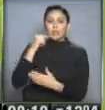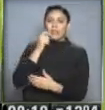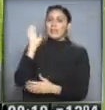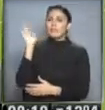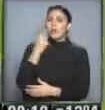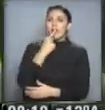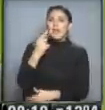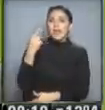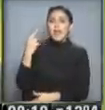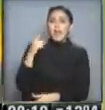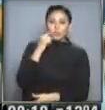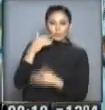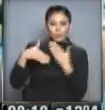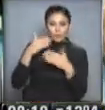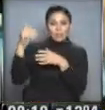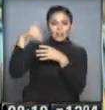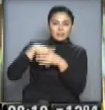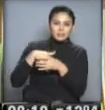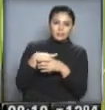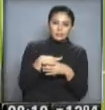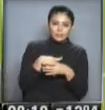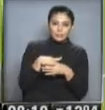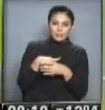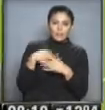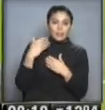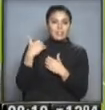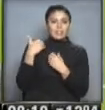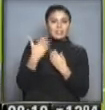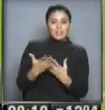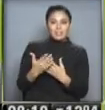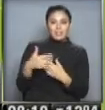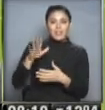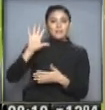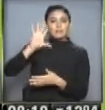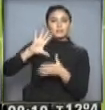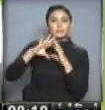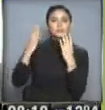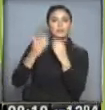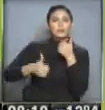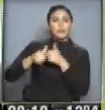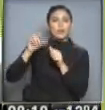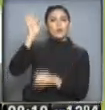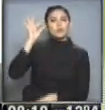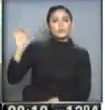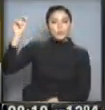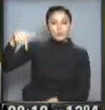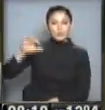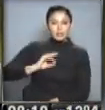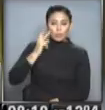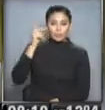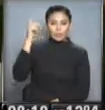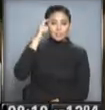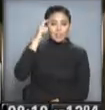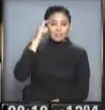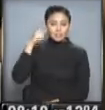prácticamente todos los futbolistas que aportaron para llevar en Sudáfrica 2010 a ese campeonato del mundo a